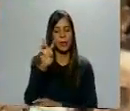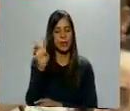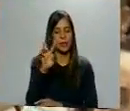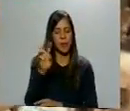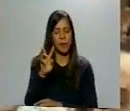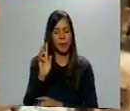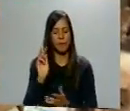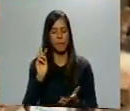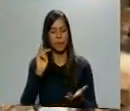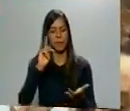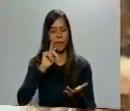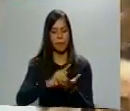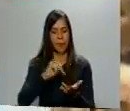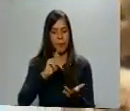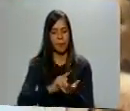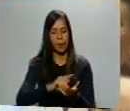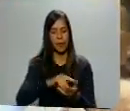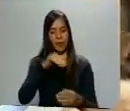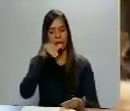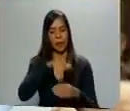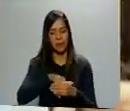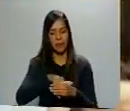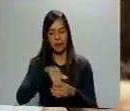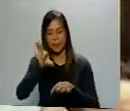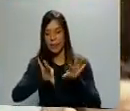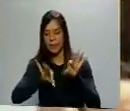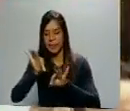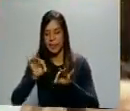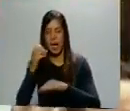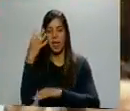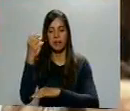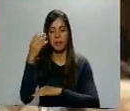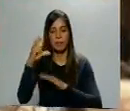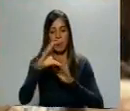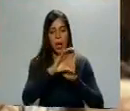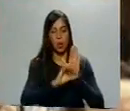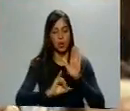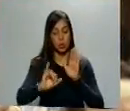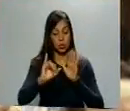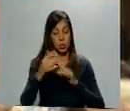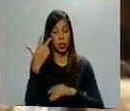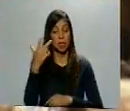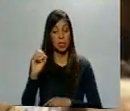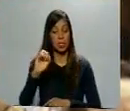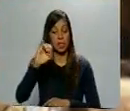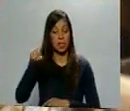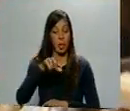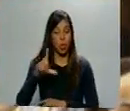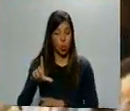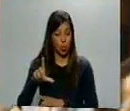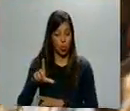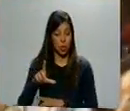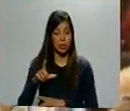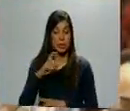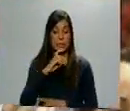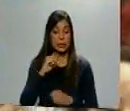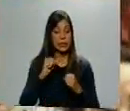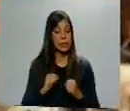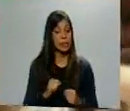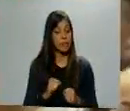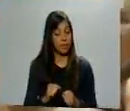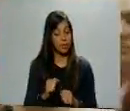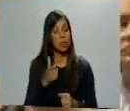que participaron en la elección de la Asamblea Nacional Constituyente el 30 de julio, en circunstancias tan